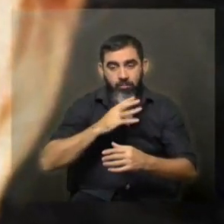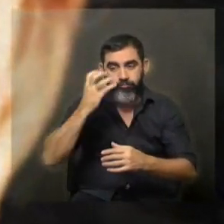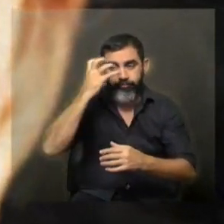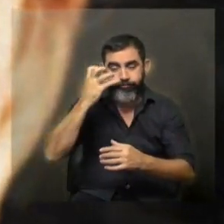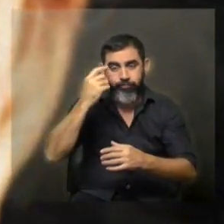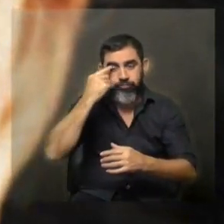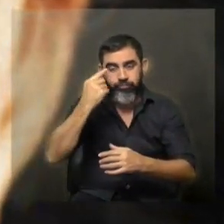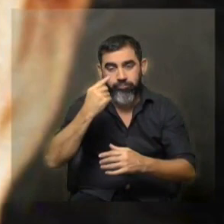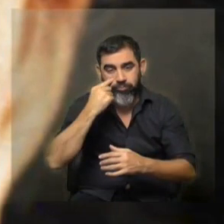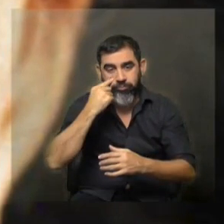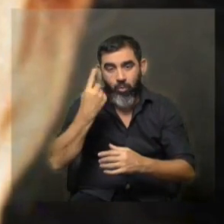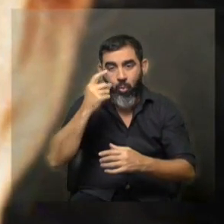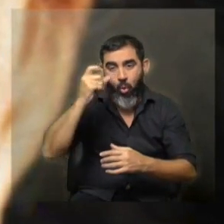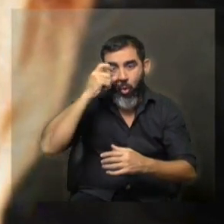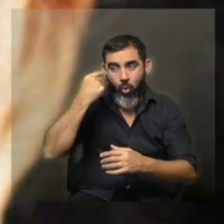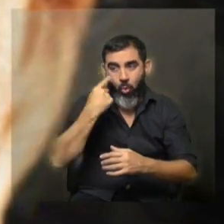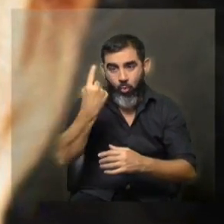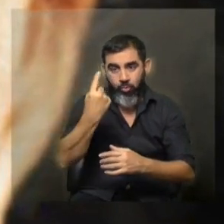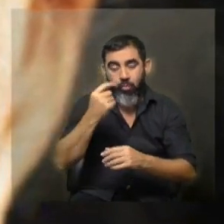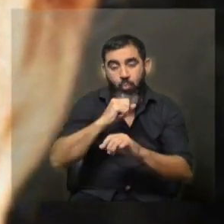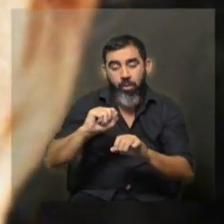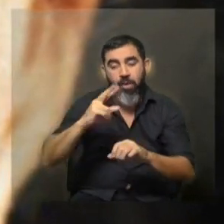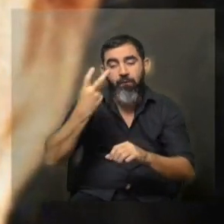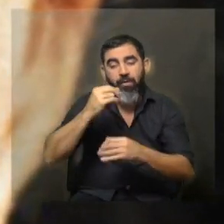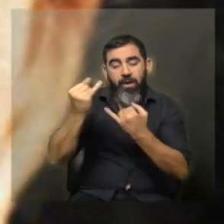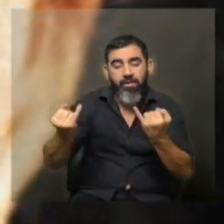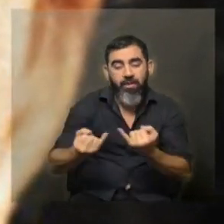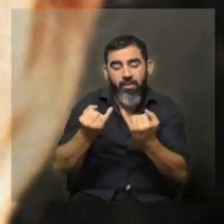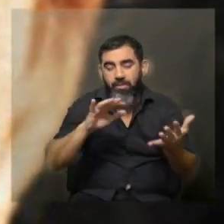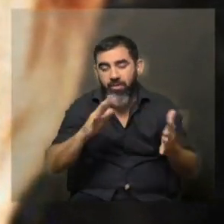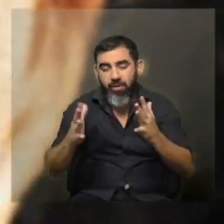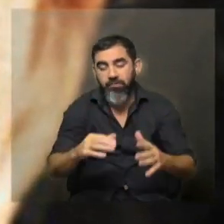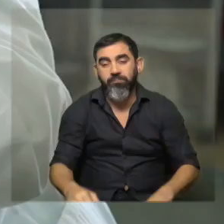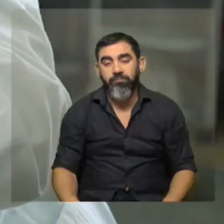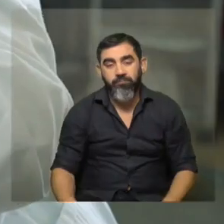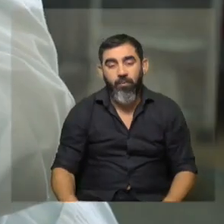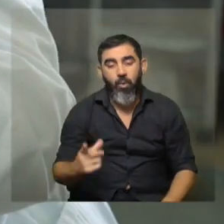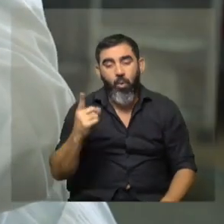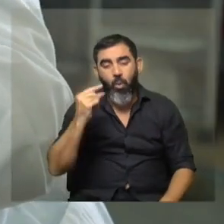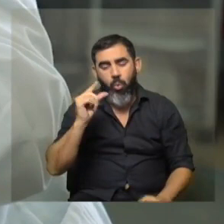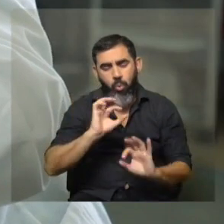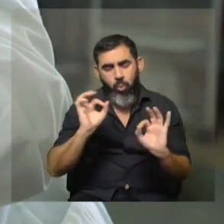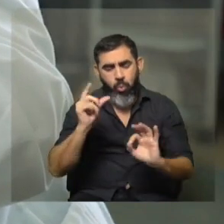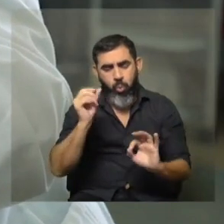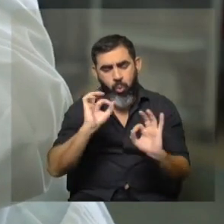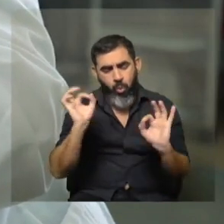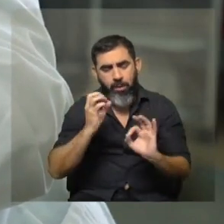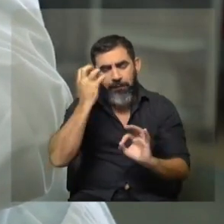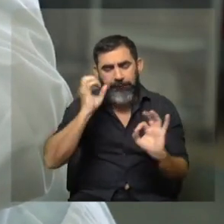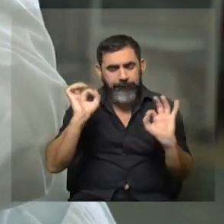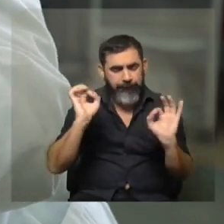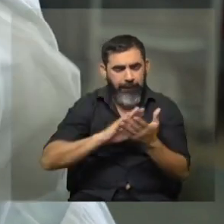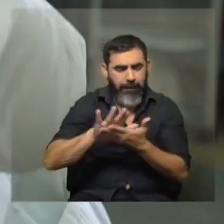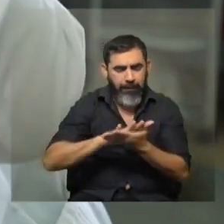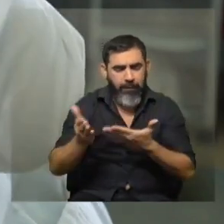ambos párpados en un solo ojo, que puede durar unos 20 días aproximadamente, no duele, no pica, no molesta,